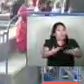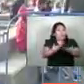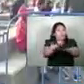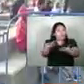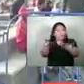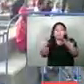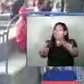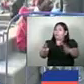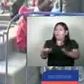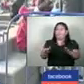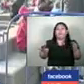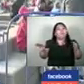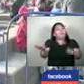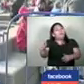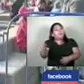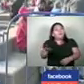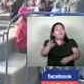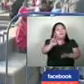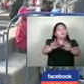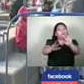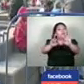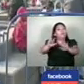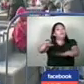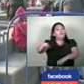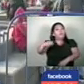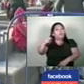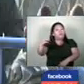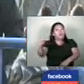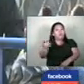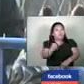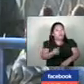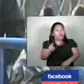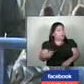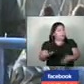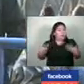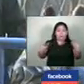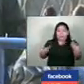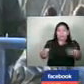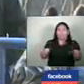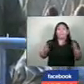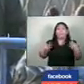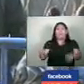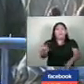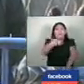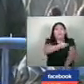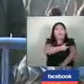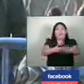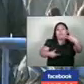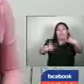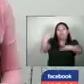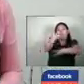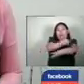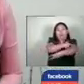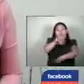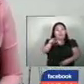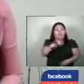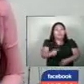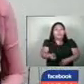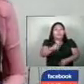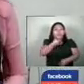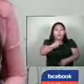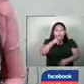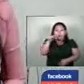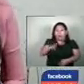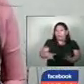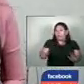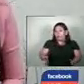suministradas y al menos 88 mil 600 personas ya tienen sus tres dosis. Así que es parte de la información que tenemos